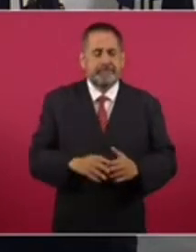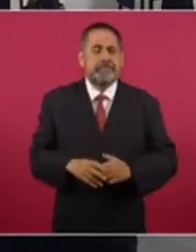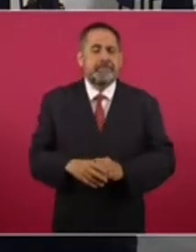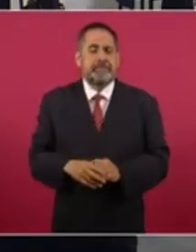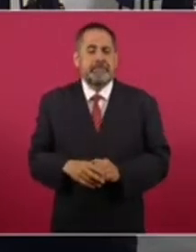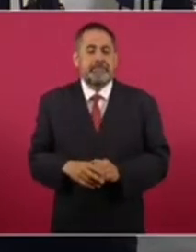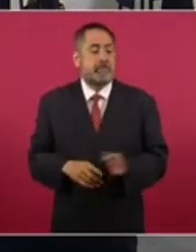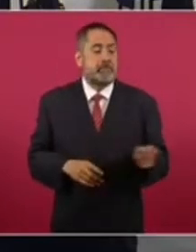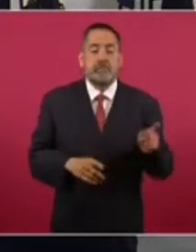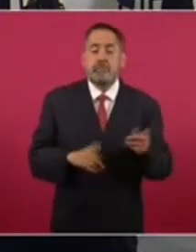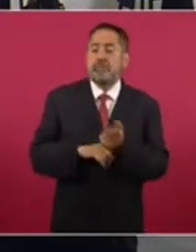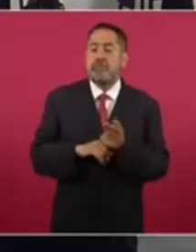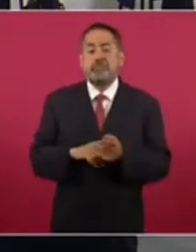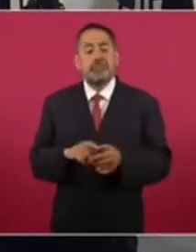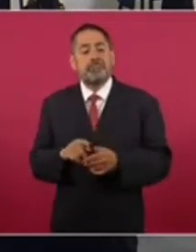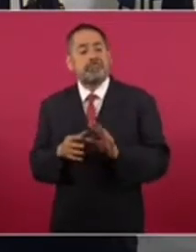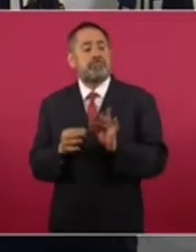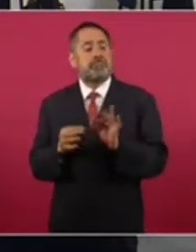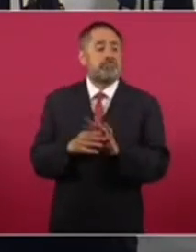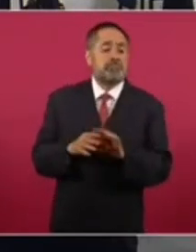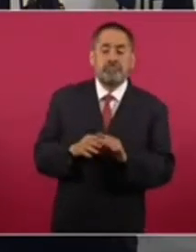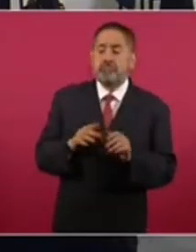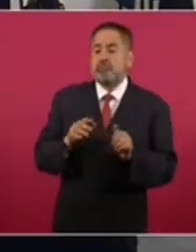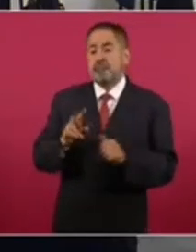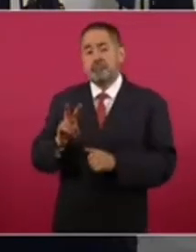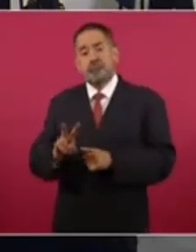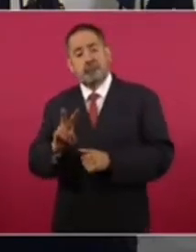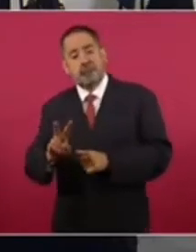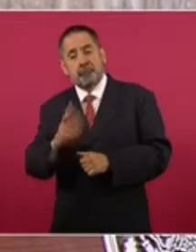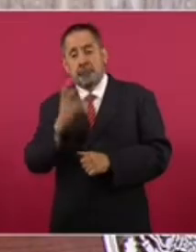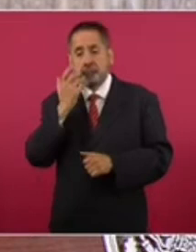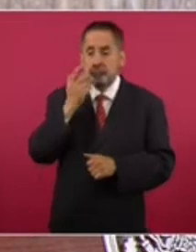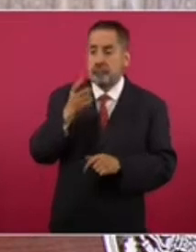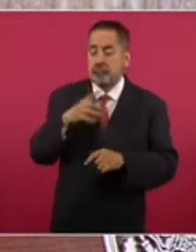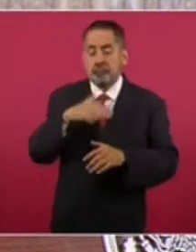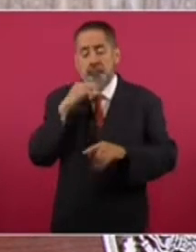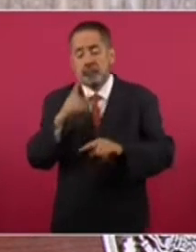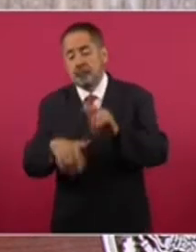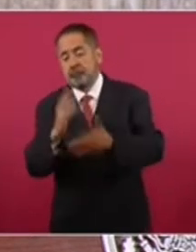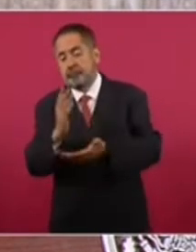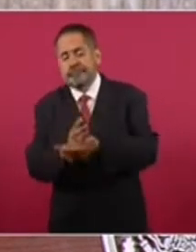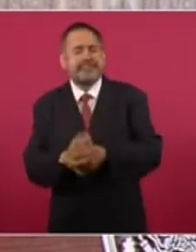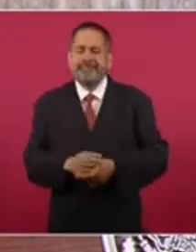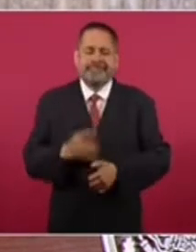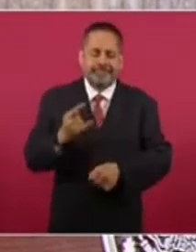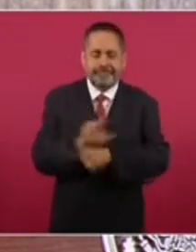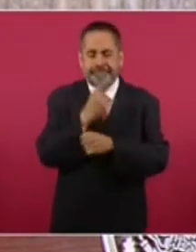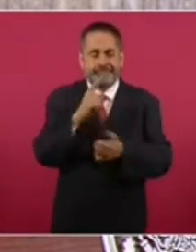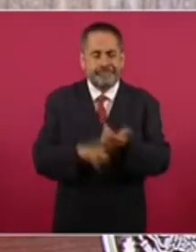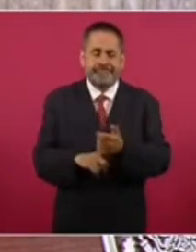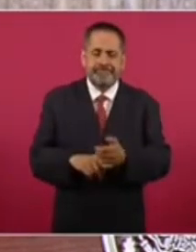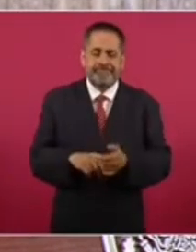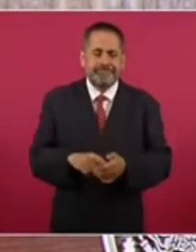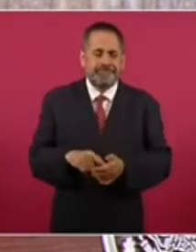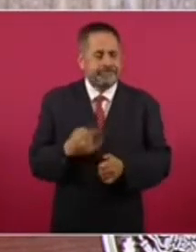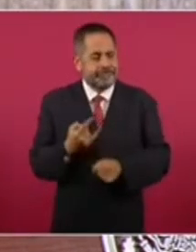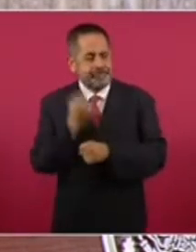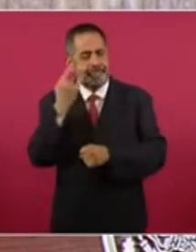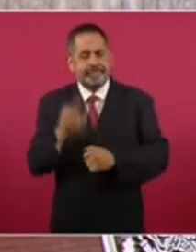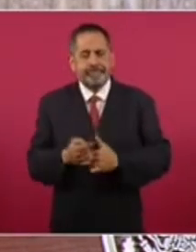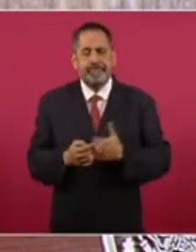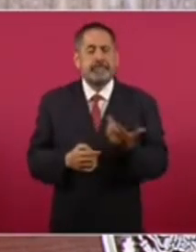para aparentar de que se combatía la corrupción. Entonces, muy consciente de